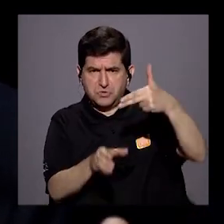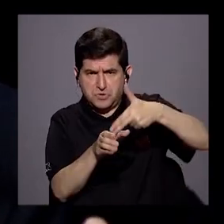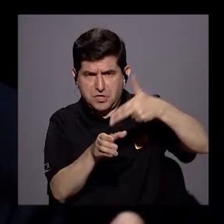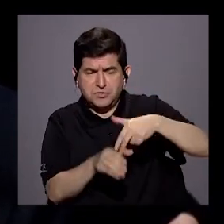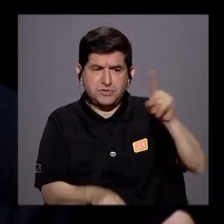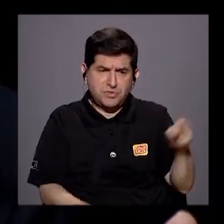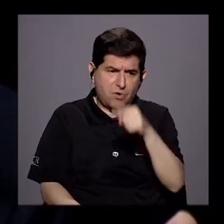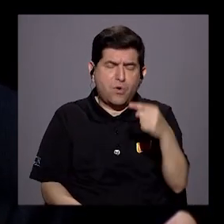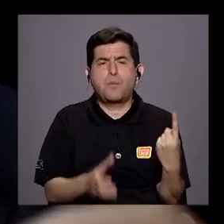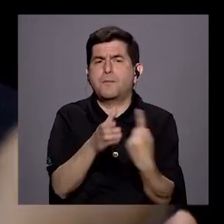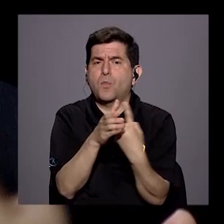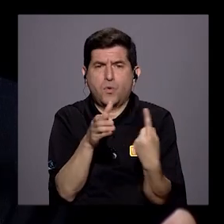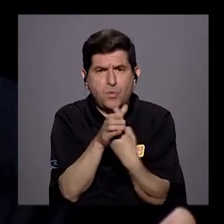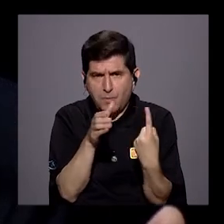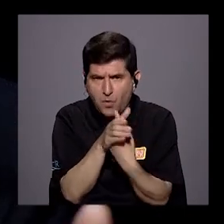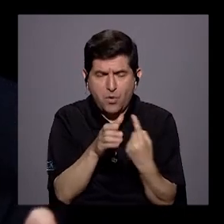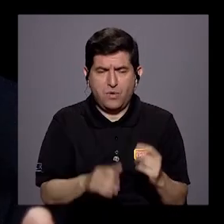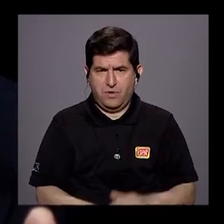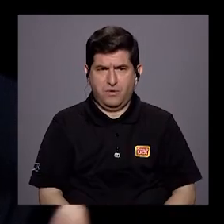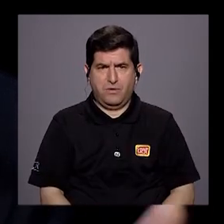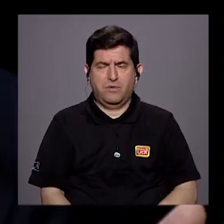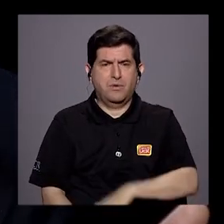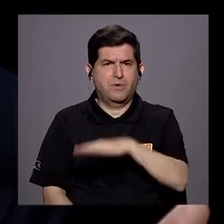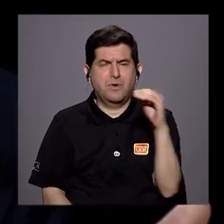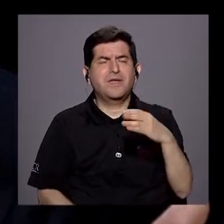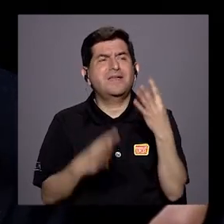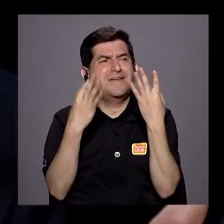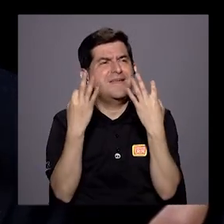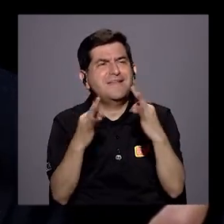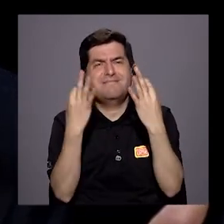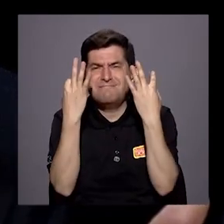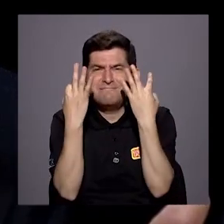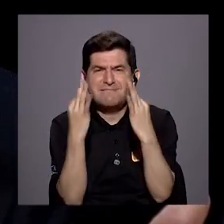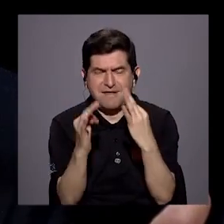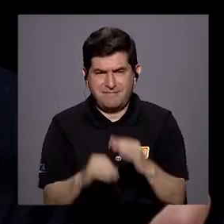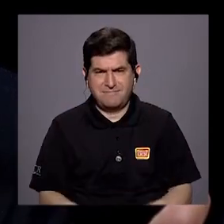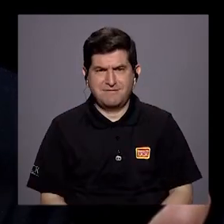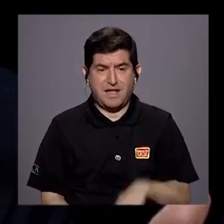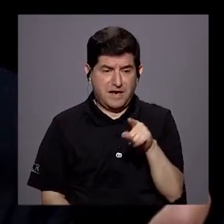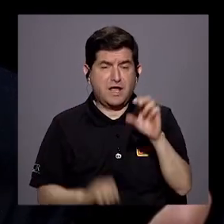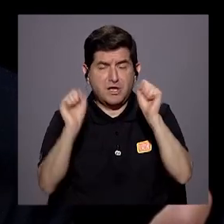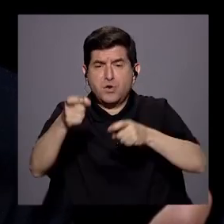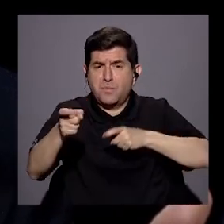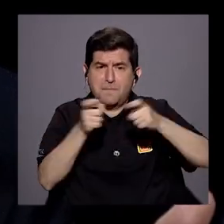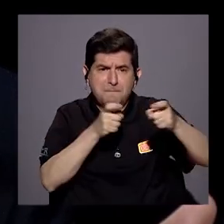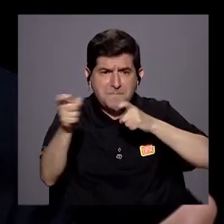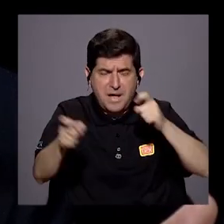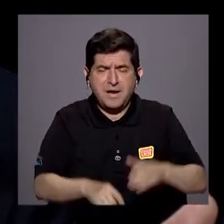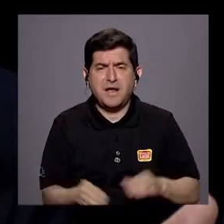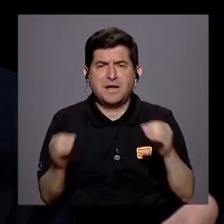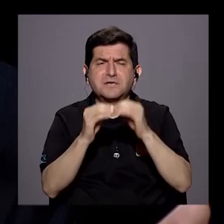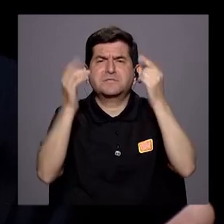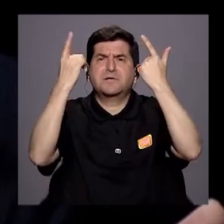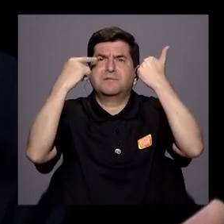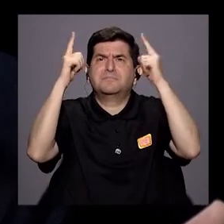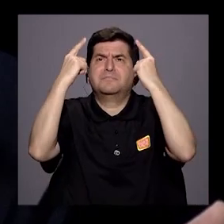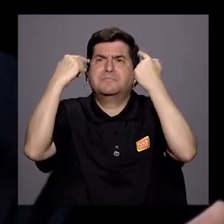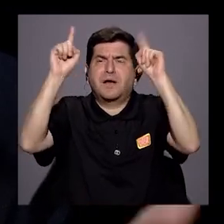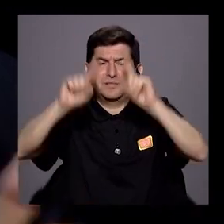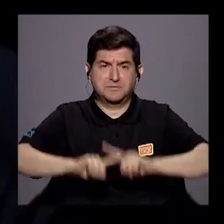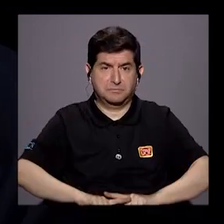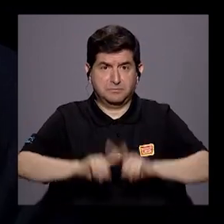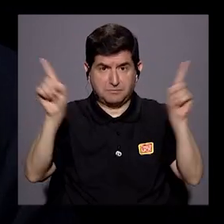eliminar el monopolio y es tratar de lograr que esto observara de una manera más déficit más